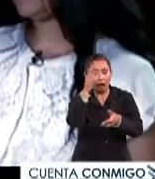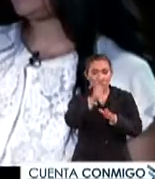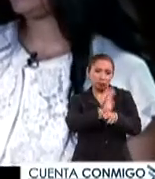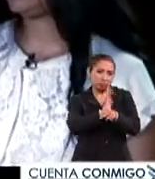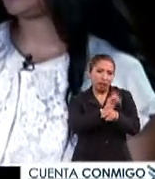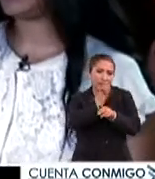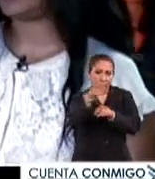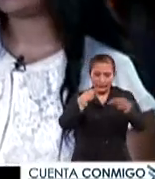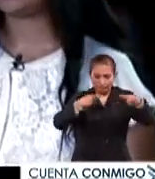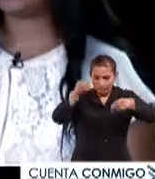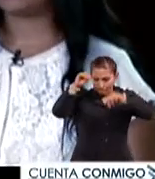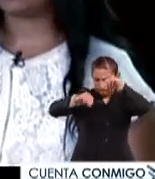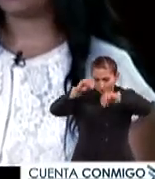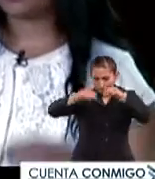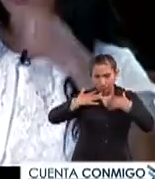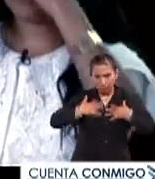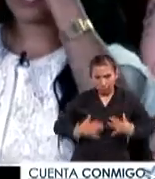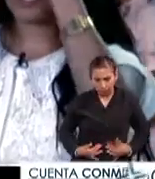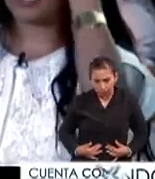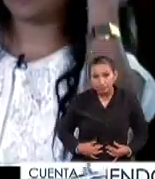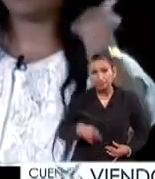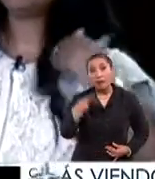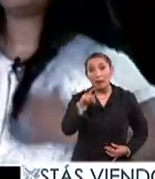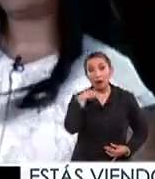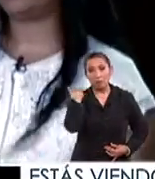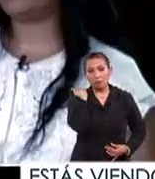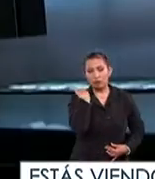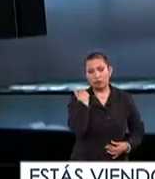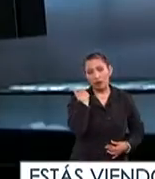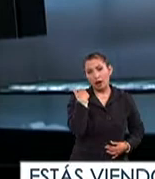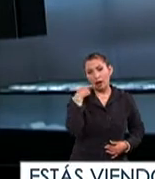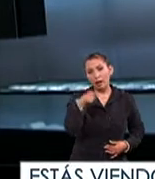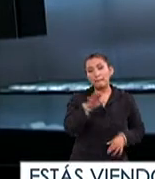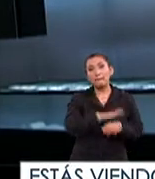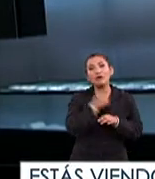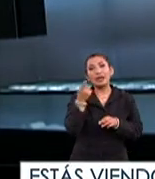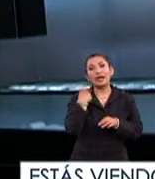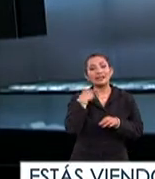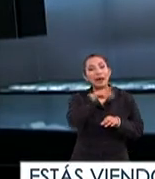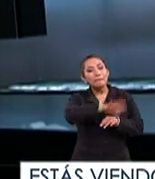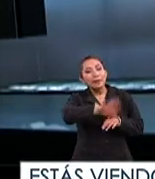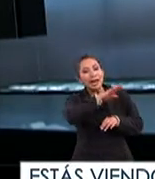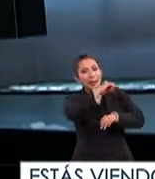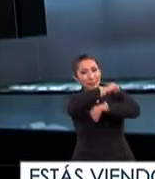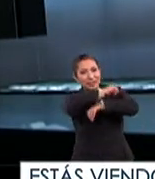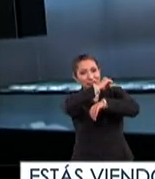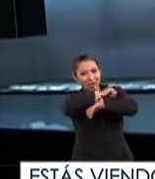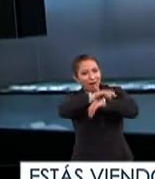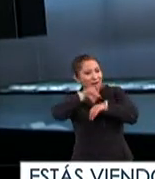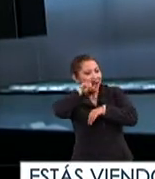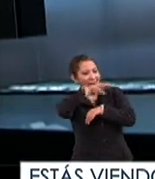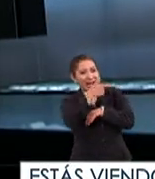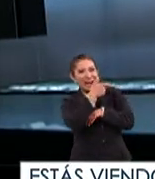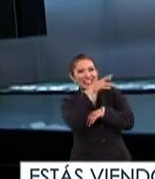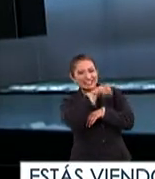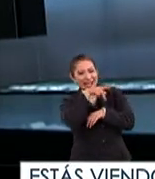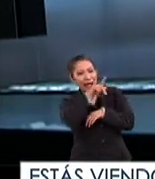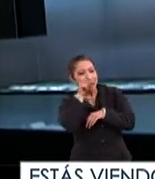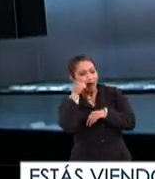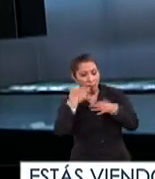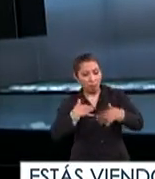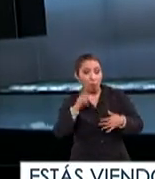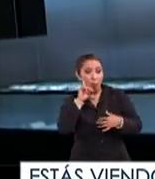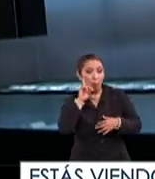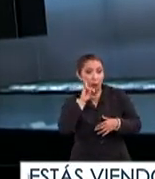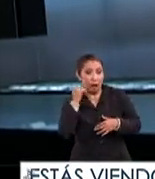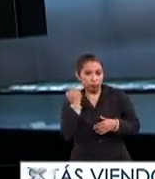que es la que diseñó estos trajes, Sí. pero no nada más en la moda, bueno, en la moda porque también se representa en La Ventana Indiscreta el personaje de Grace Kelly, una editora